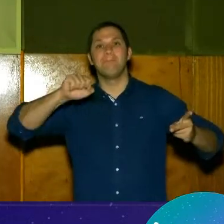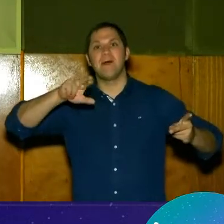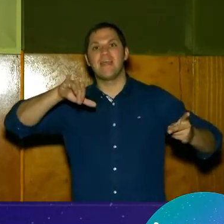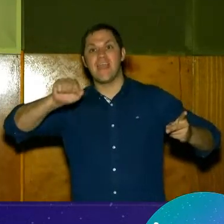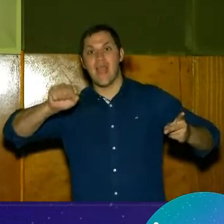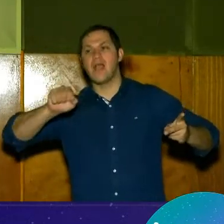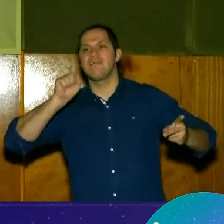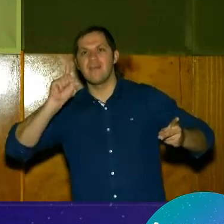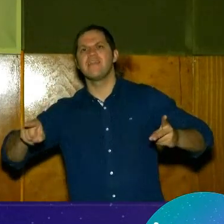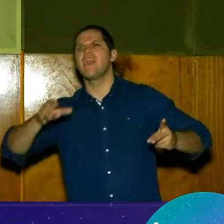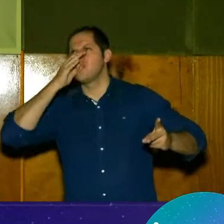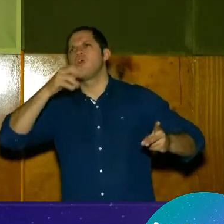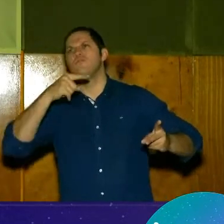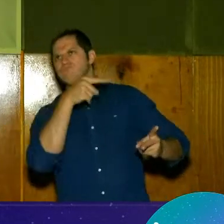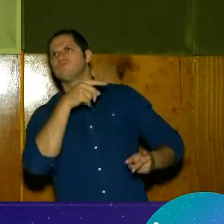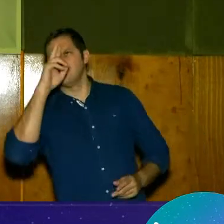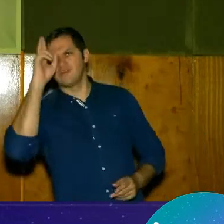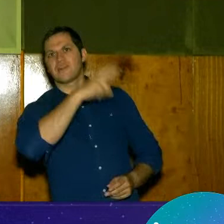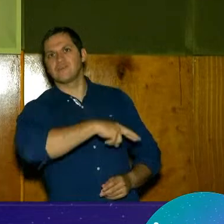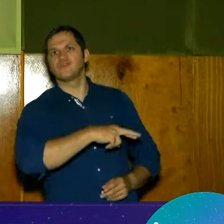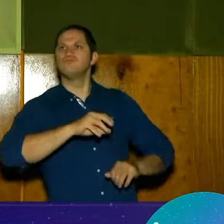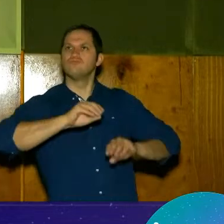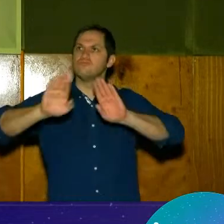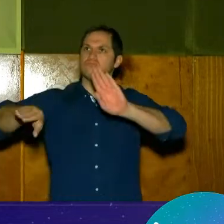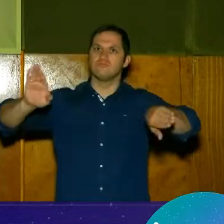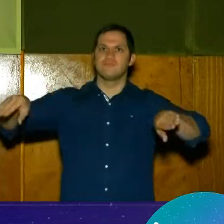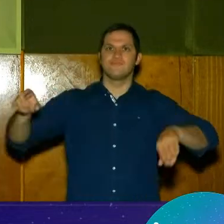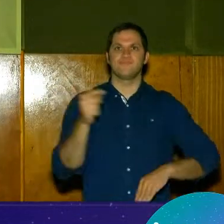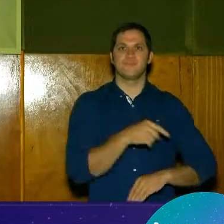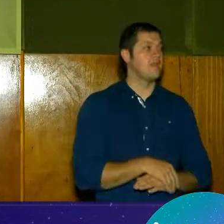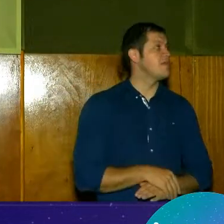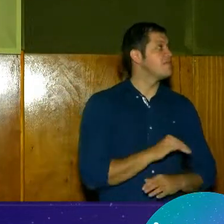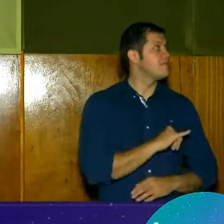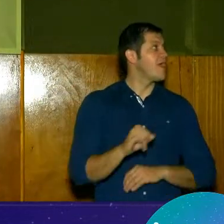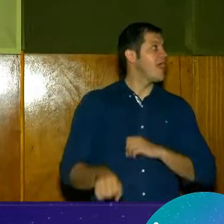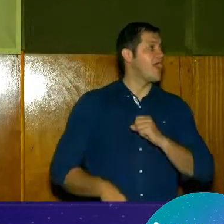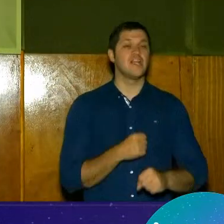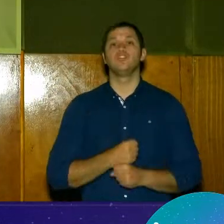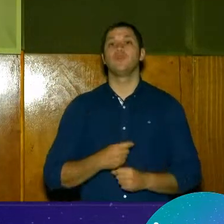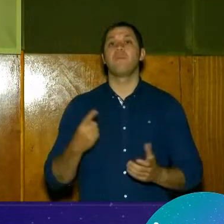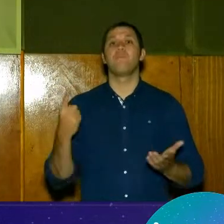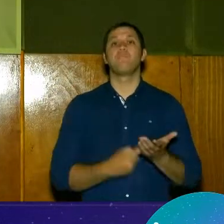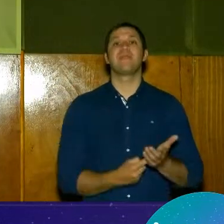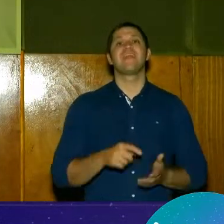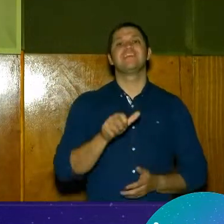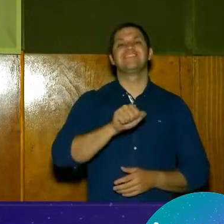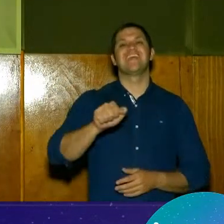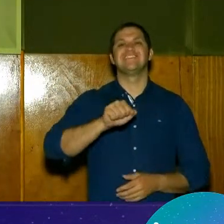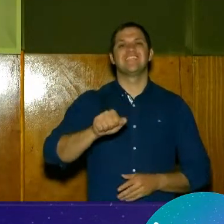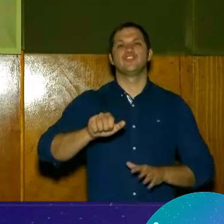para convencer a la comunidad una mujer con la época en algo nunca visto digamos